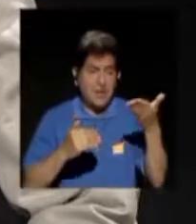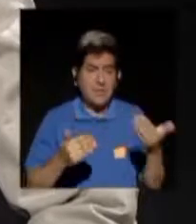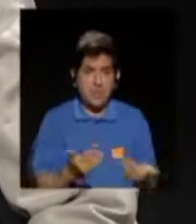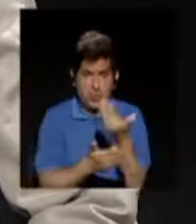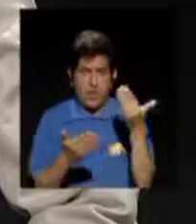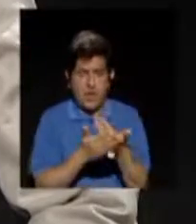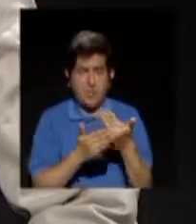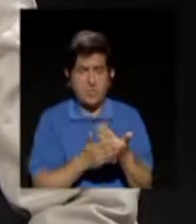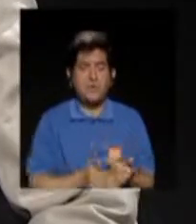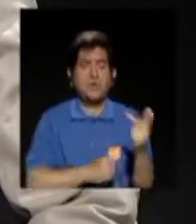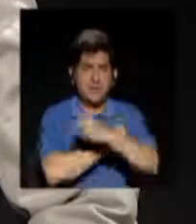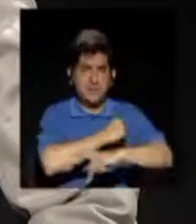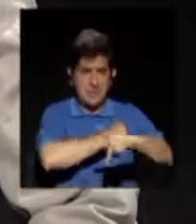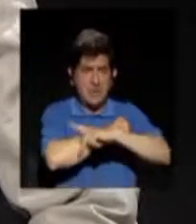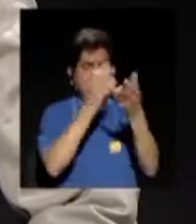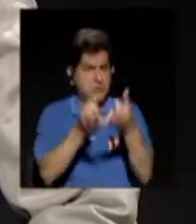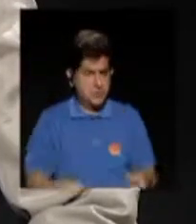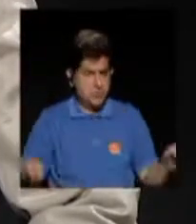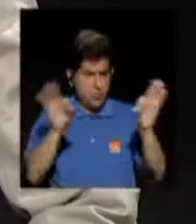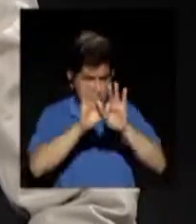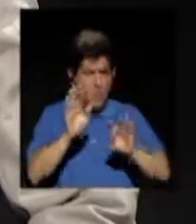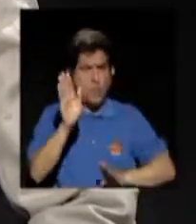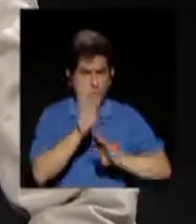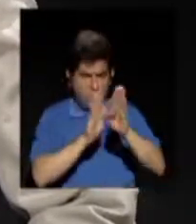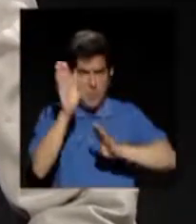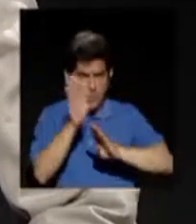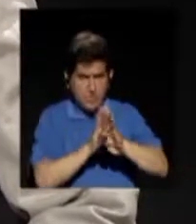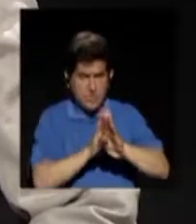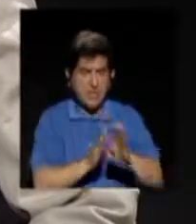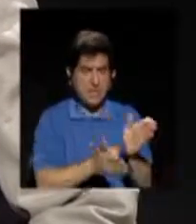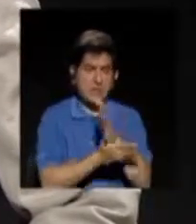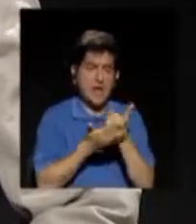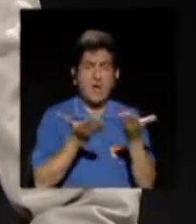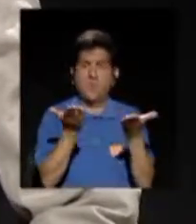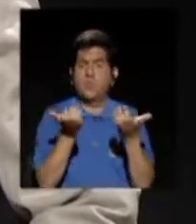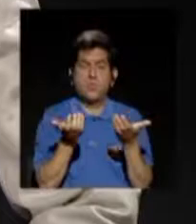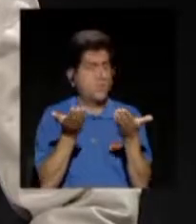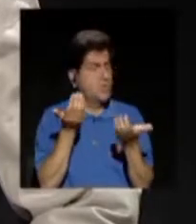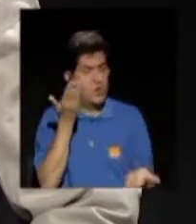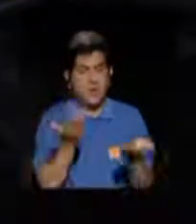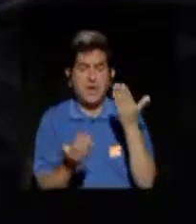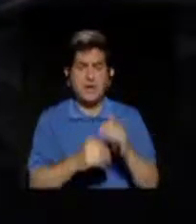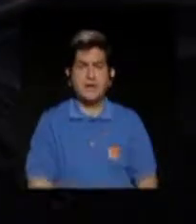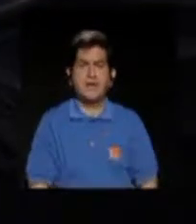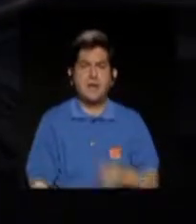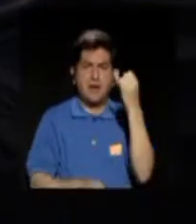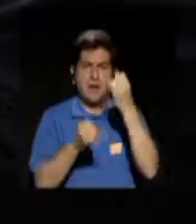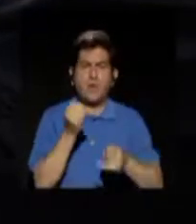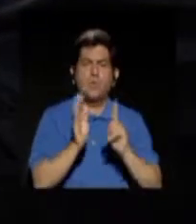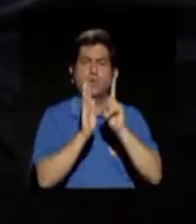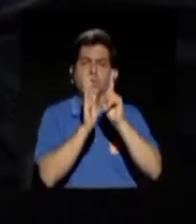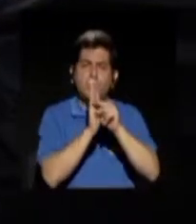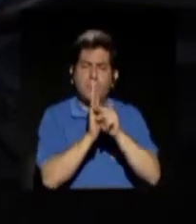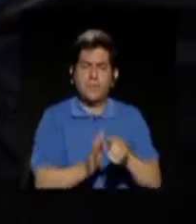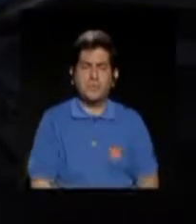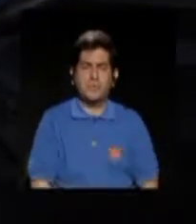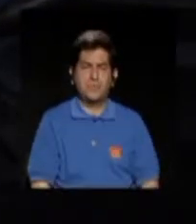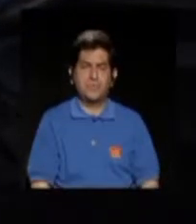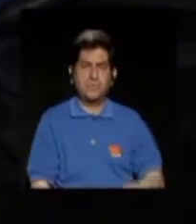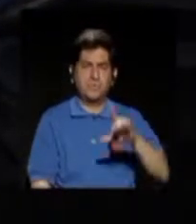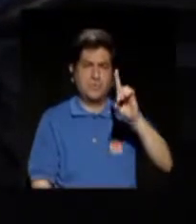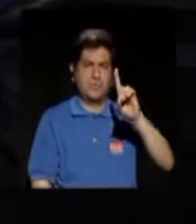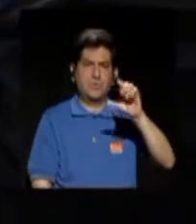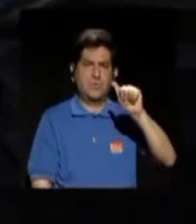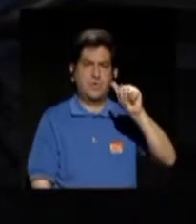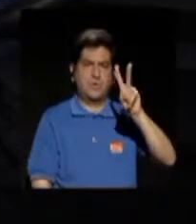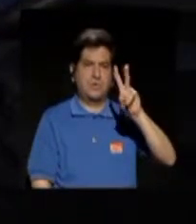agente importantísimo para el desarrollo, aunque algunos no lo quieran así. Un último minuto, don David. Bueno,